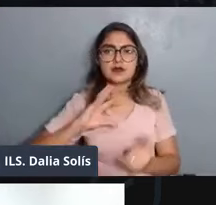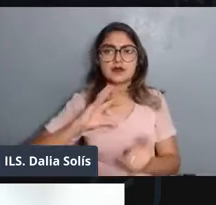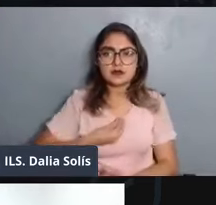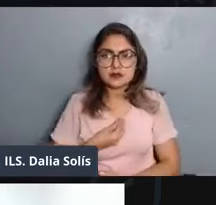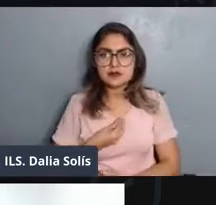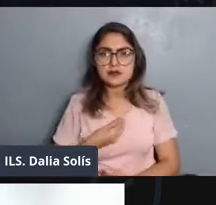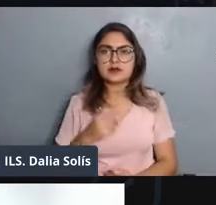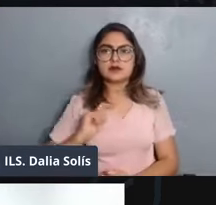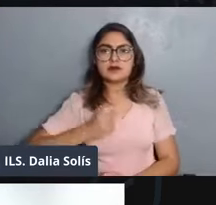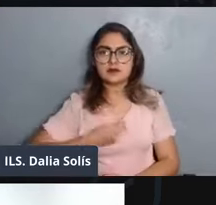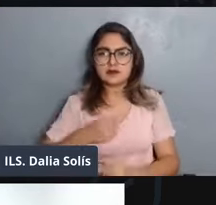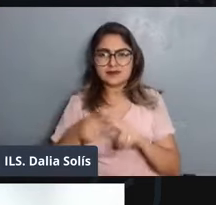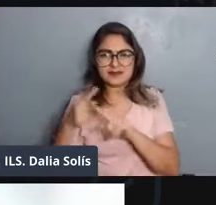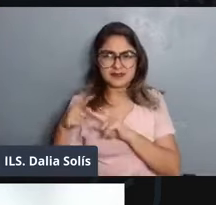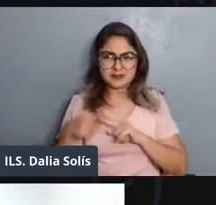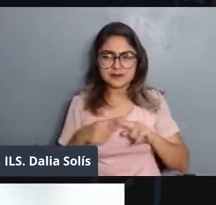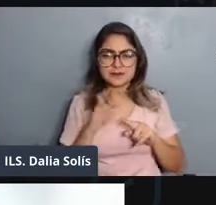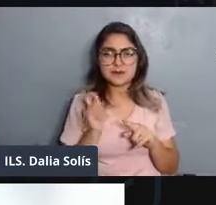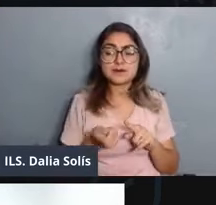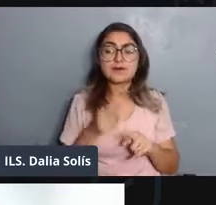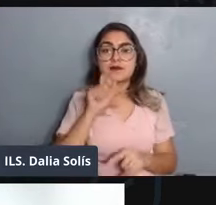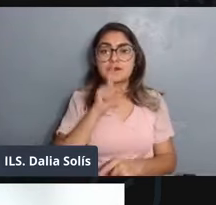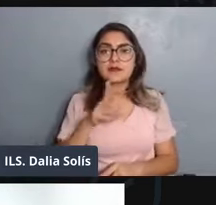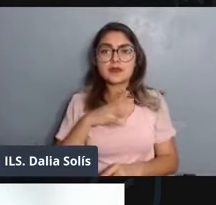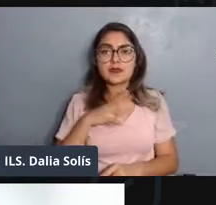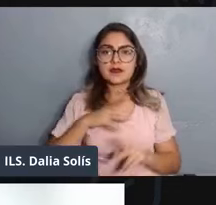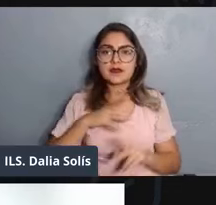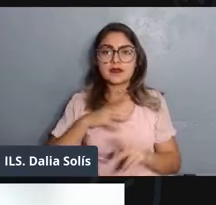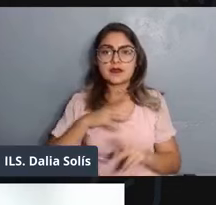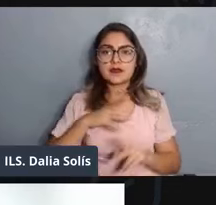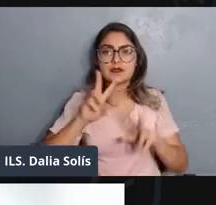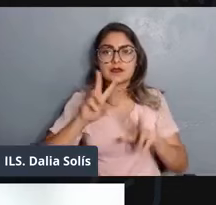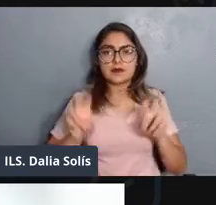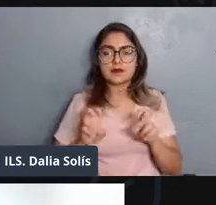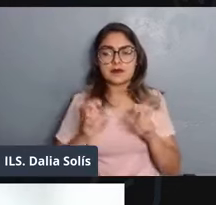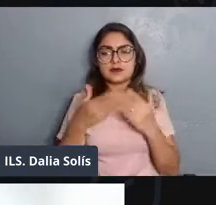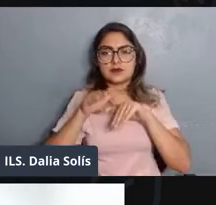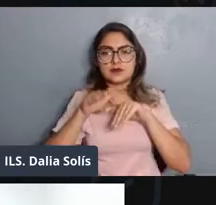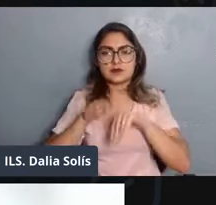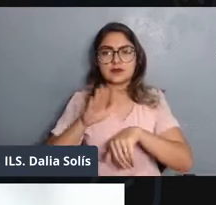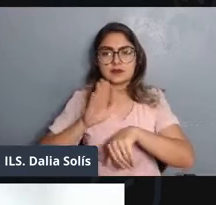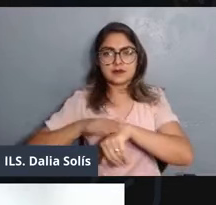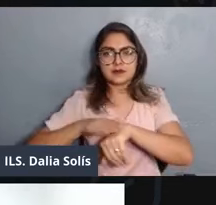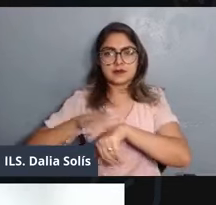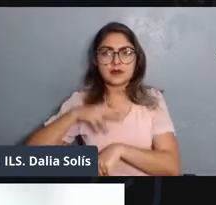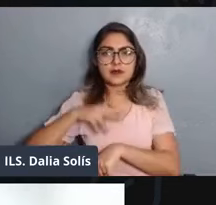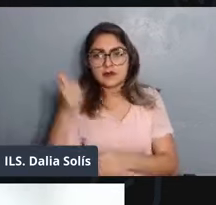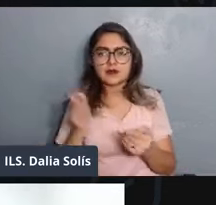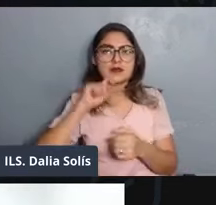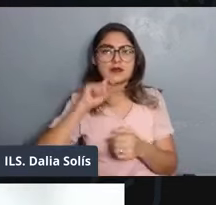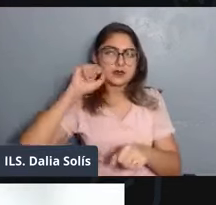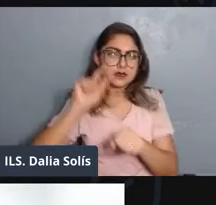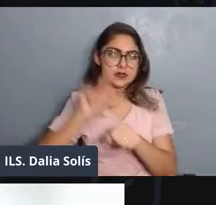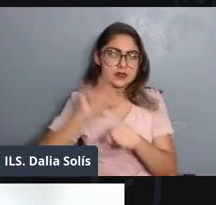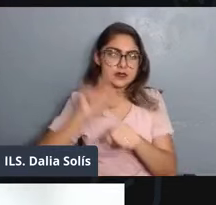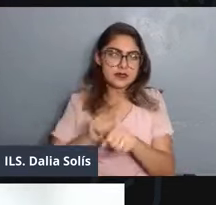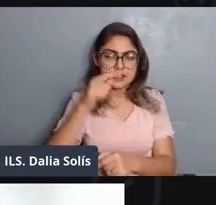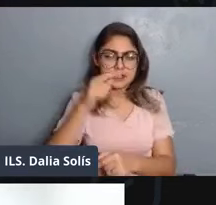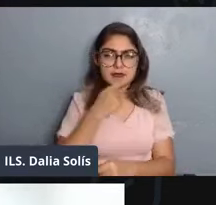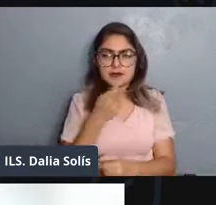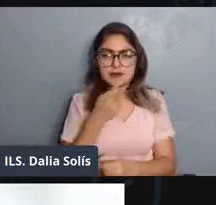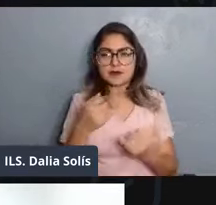y no sexista, sexualidad y vejez, un tributo a la experiencia, este es el tema de hoy, psicología y sexualidad